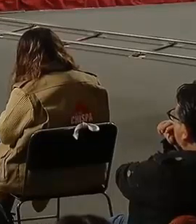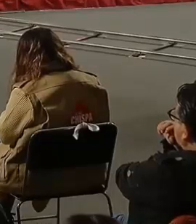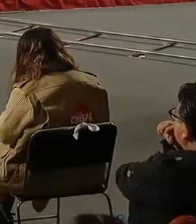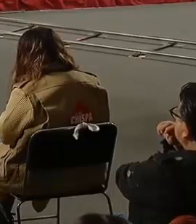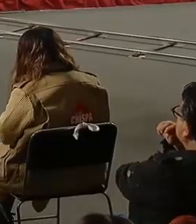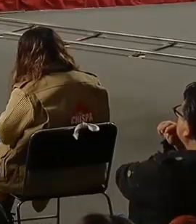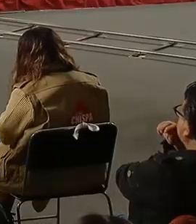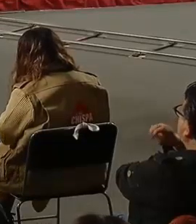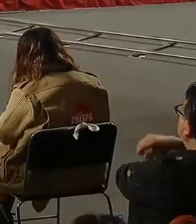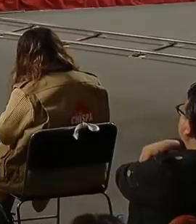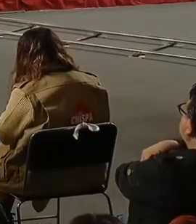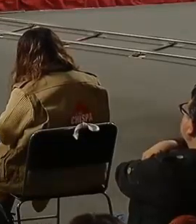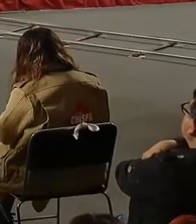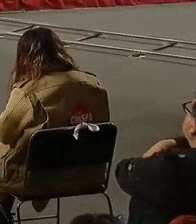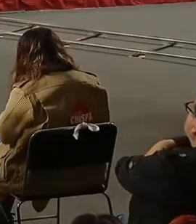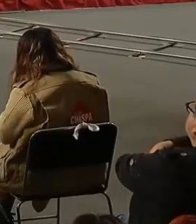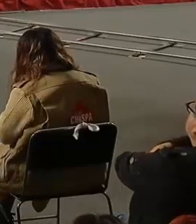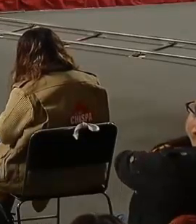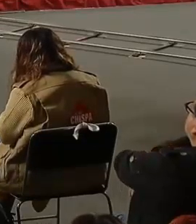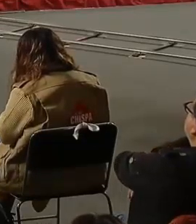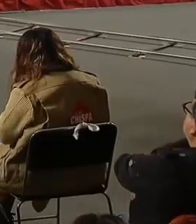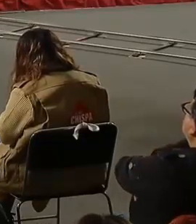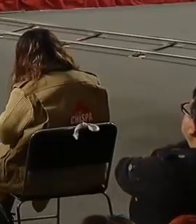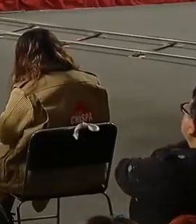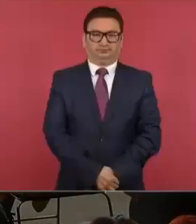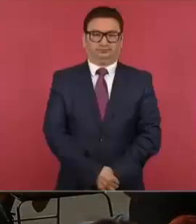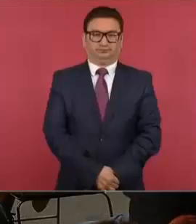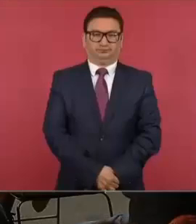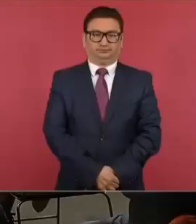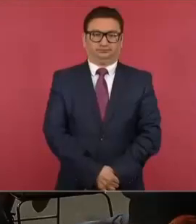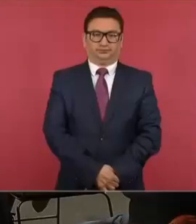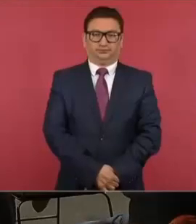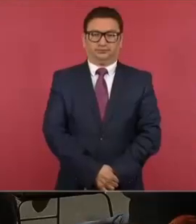Bien, ahora daremos una breve